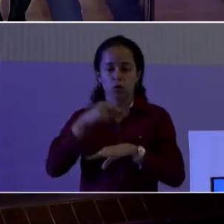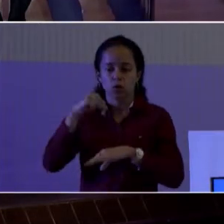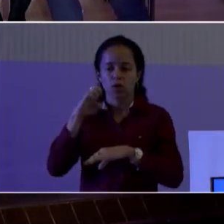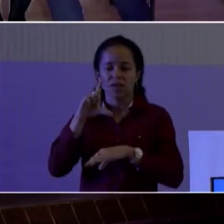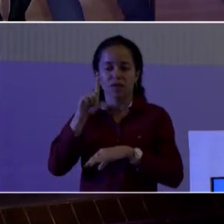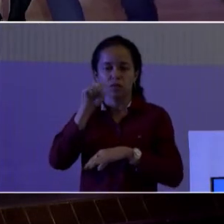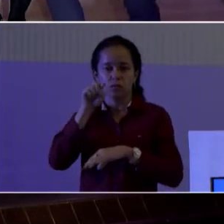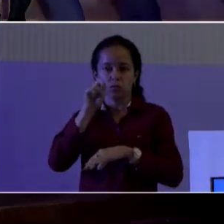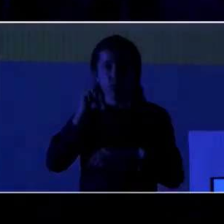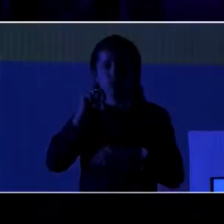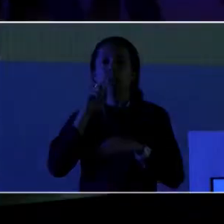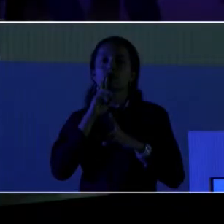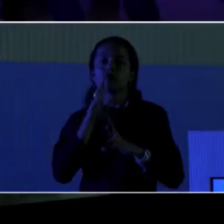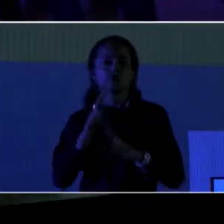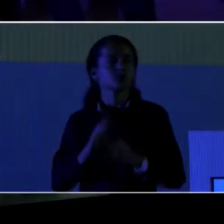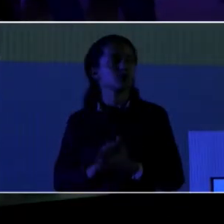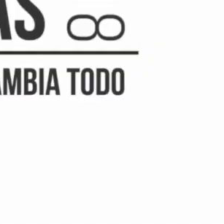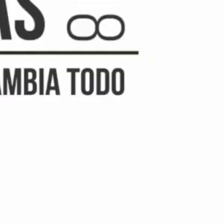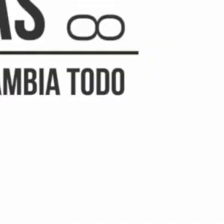Velandia.